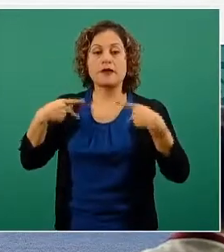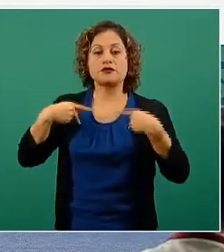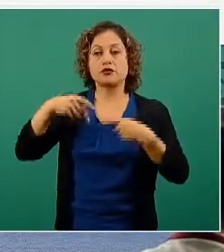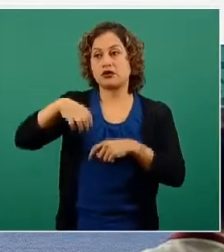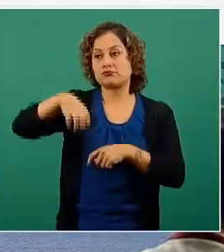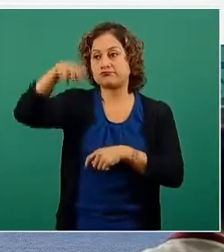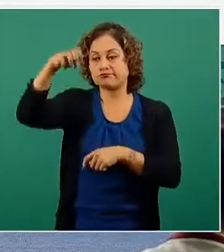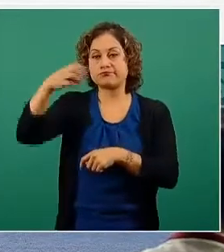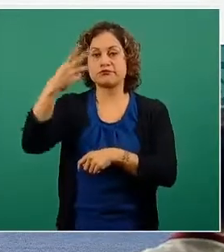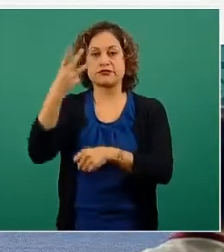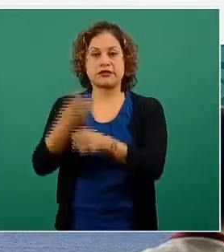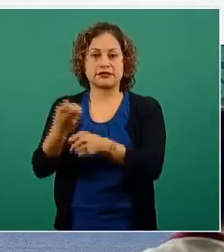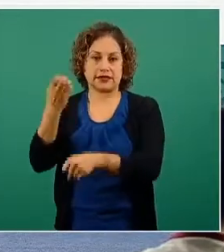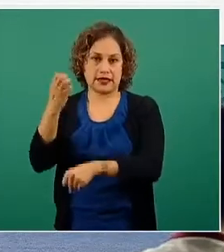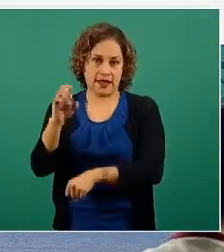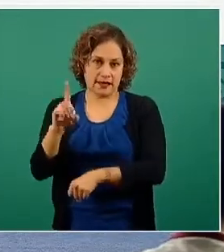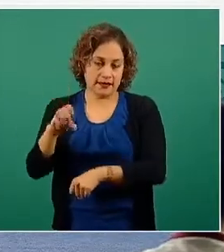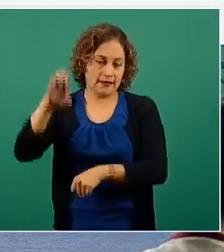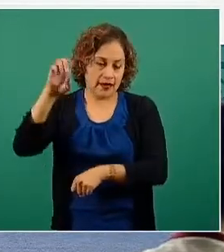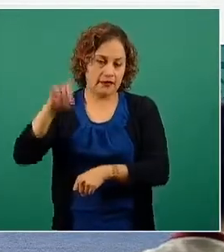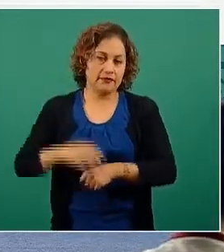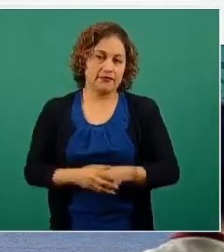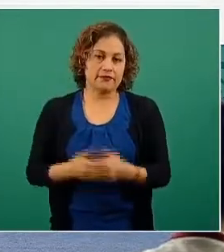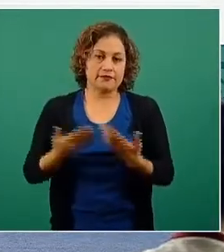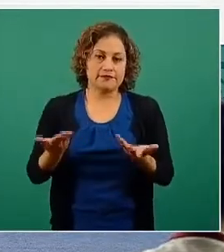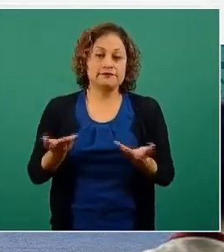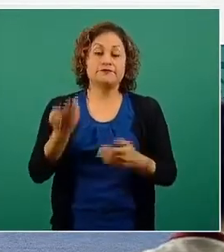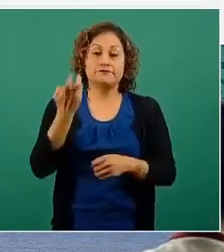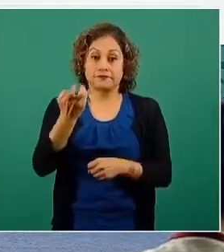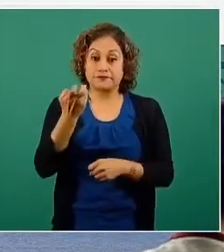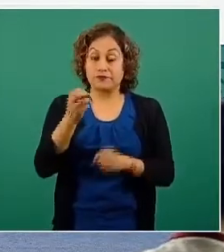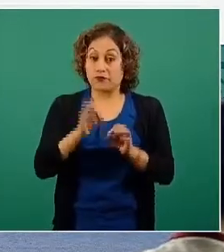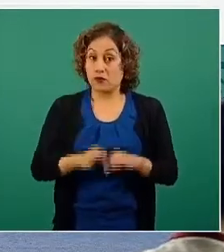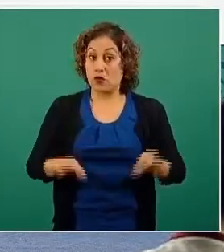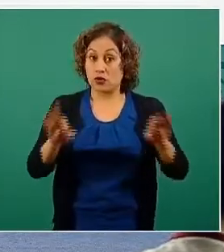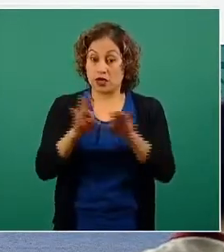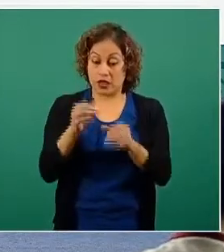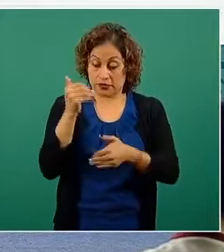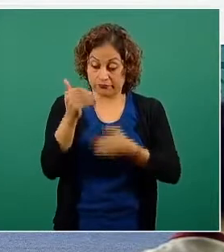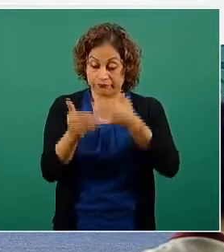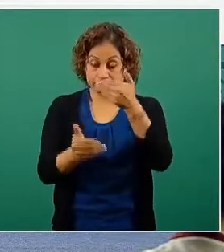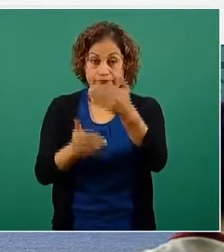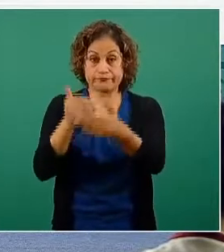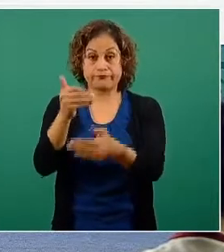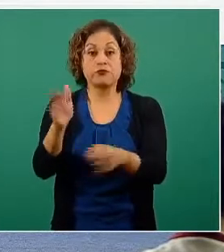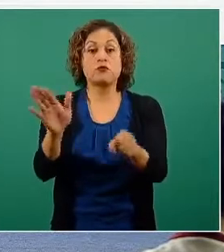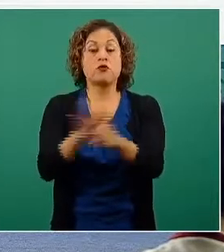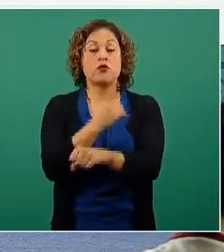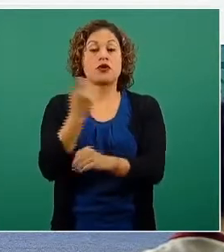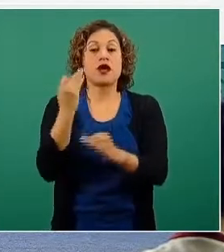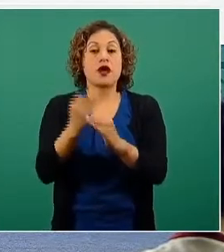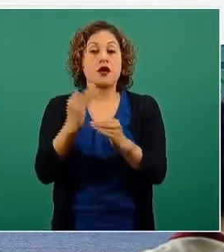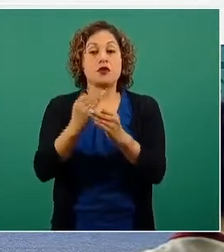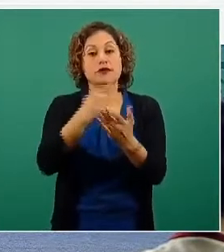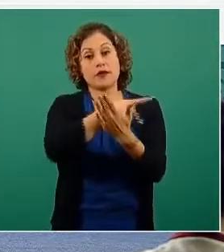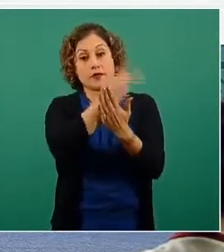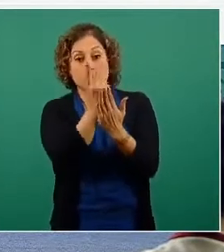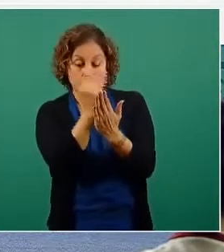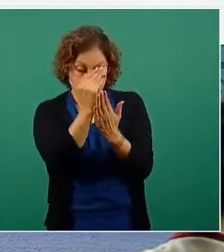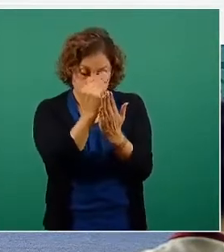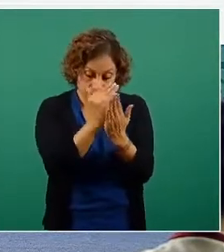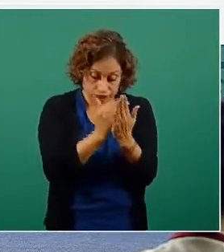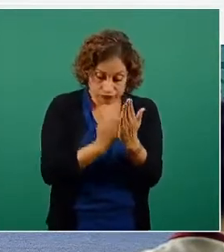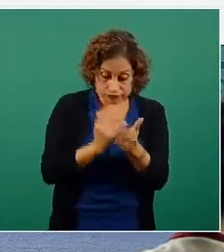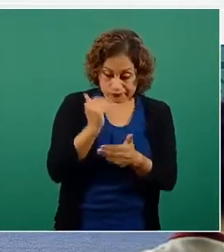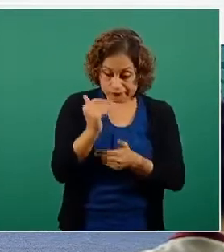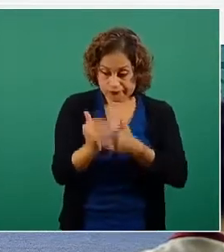poder avanzar a la siguiente etapa, que de acuerdo al comportamiento actual de la estrategia, pues esto lo esperado